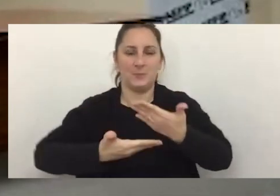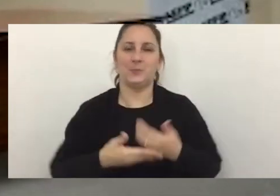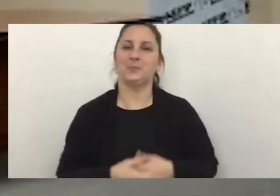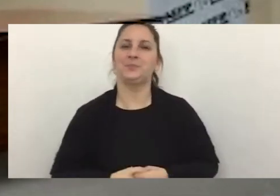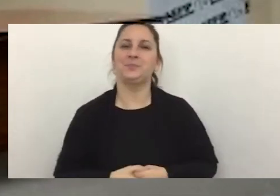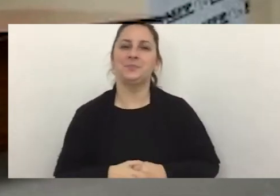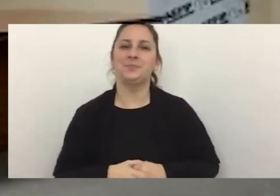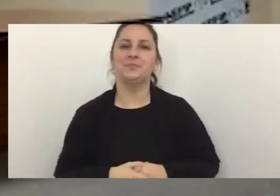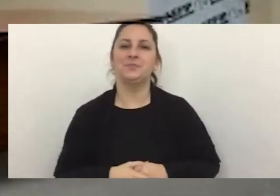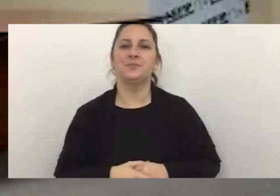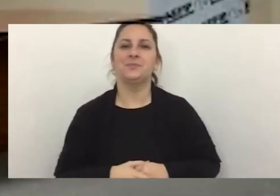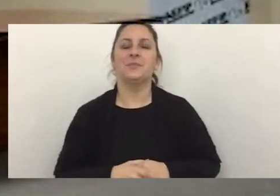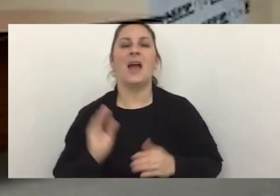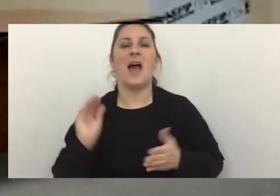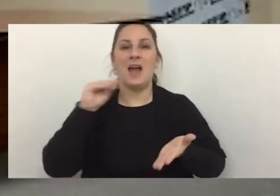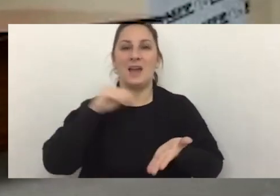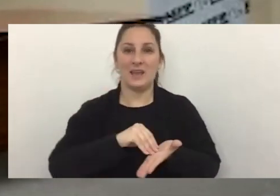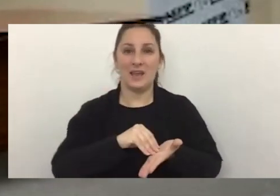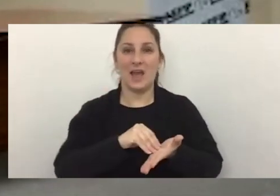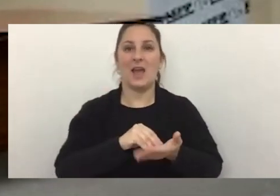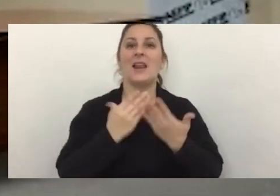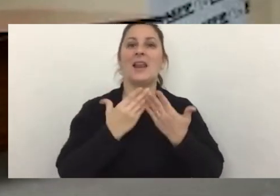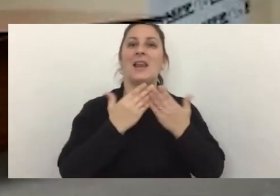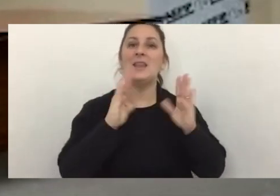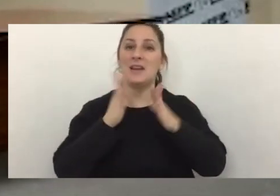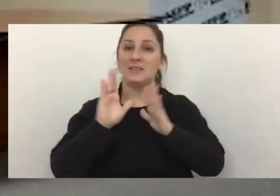Y le agrega, la libertad de contratar